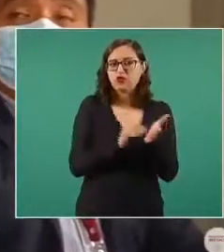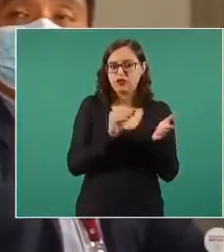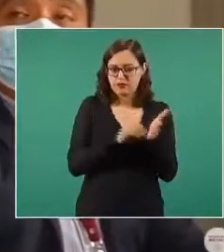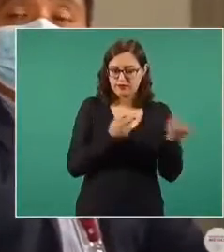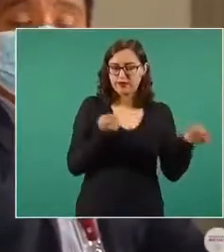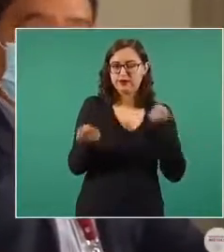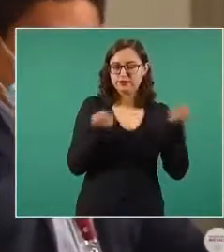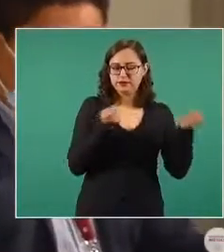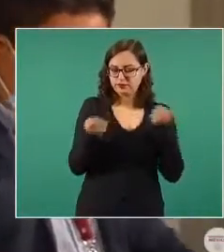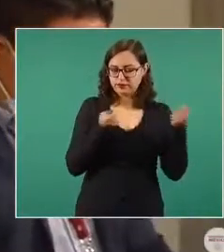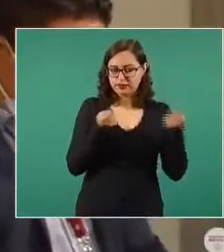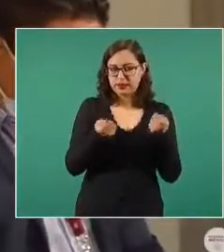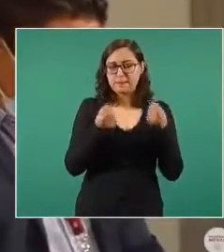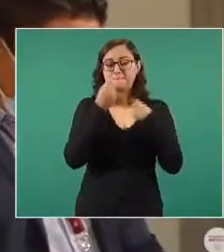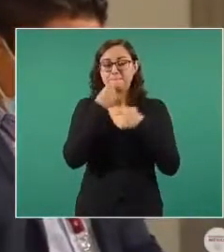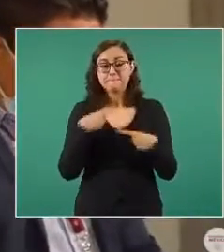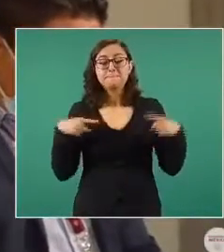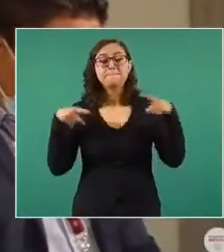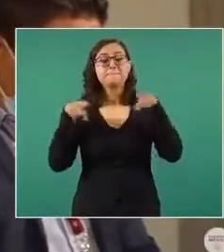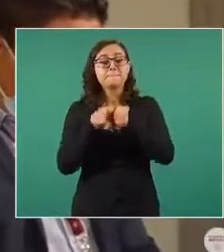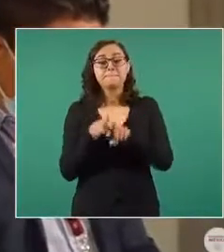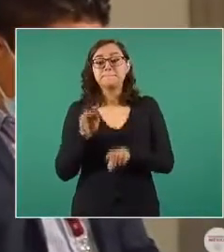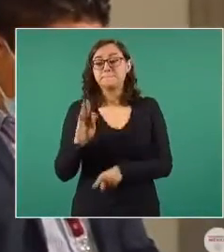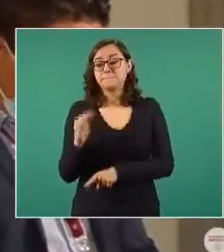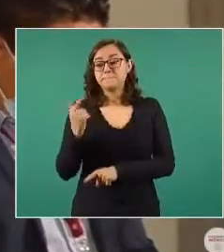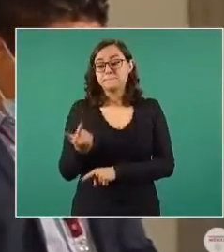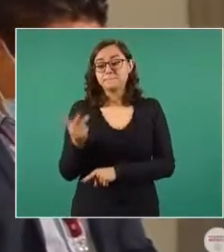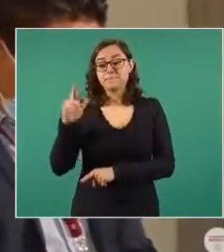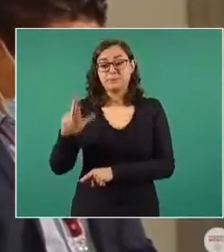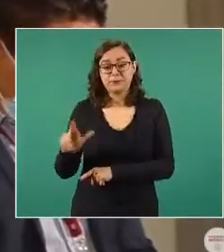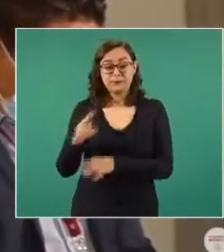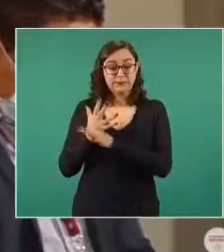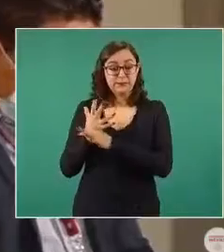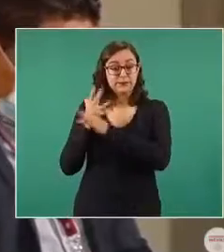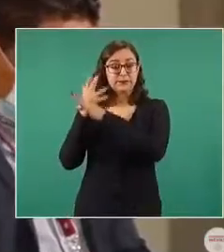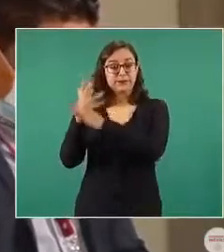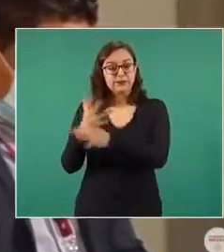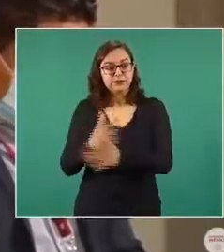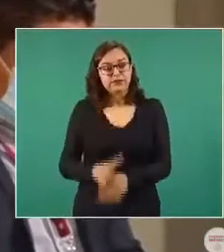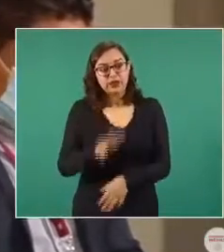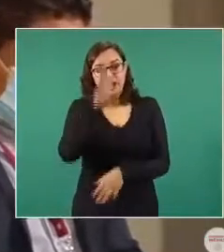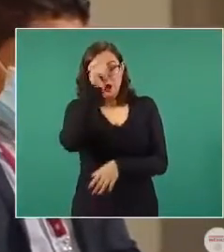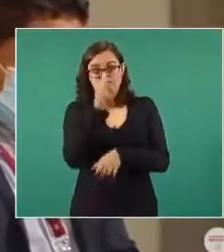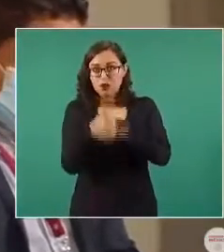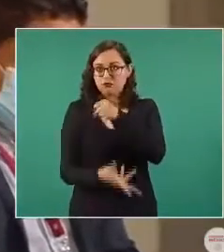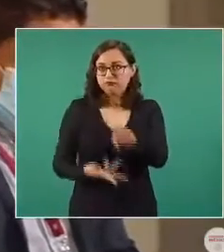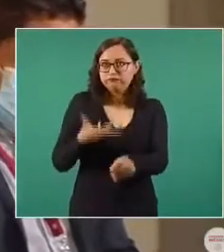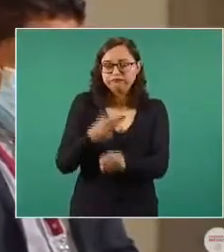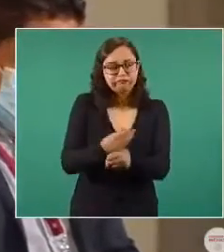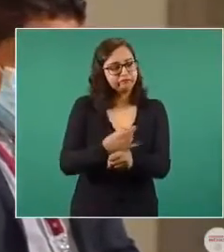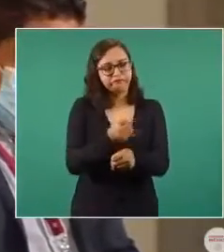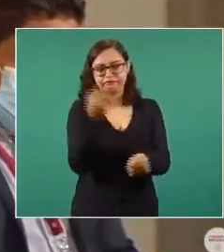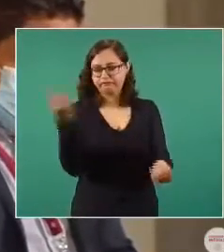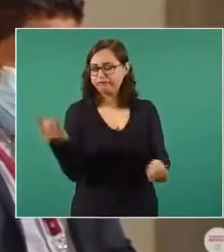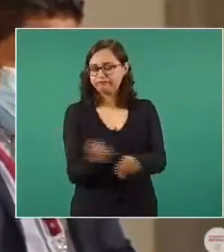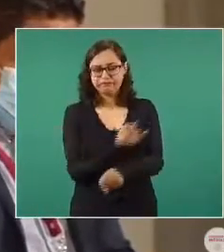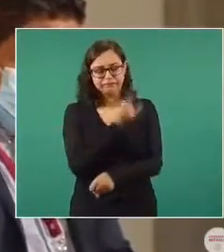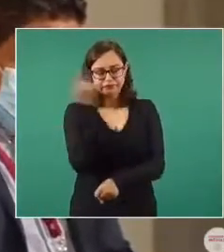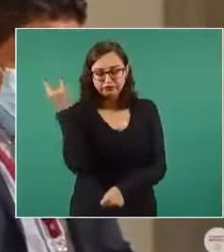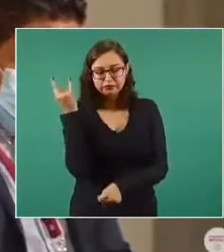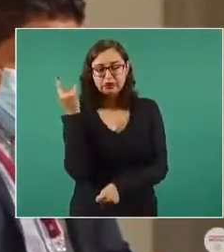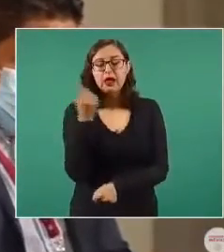la información en torno a que la Fiscalía General de la República habría dicho que no cumplió con este acuerdo reparatorio y que,